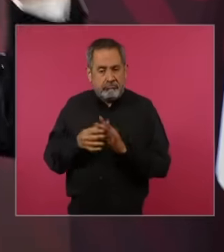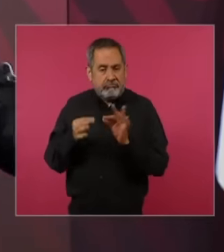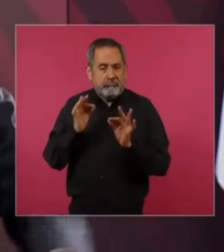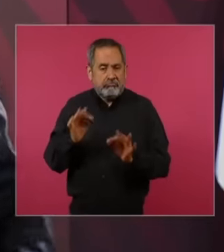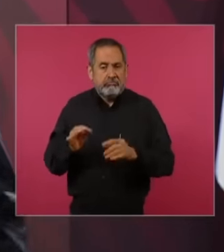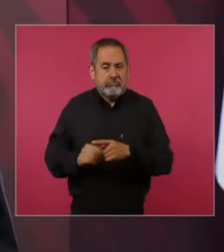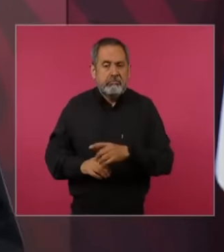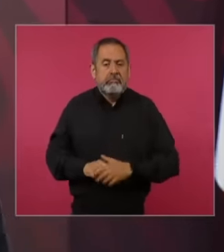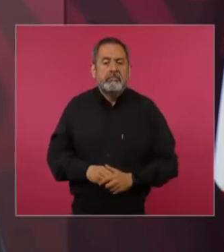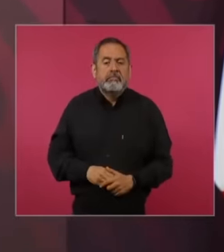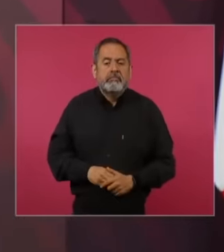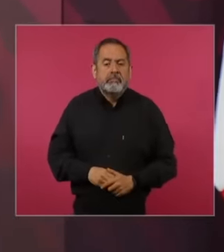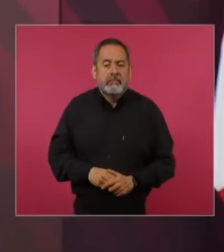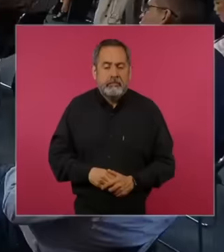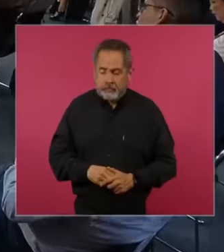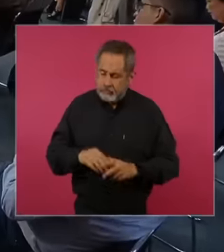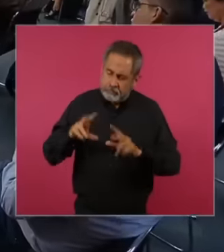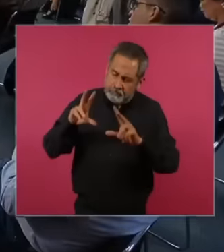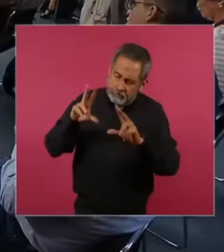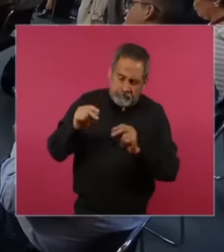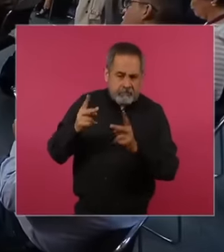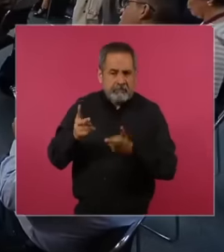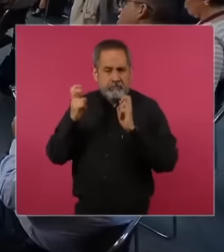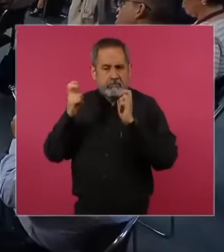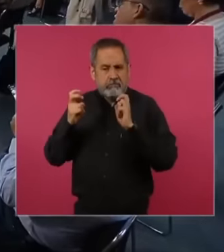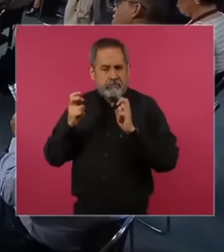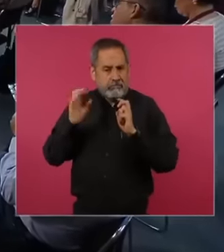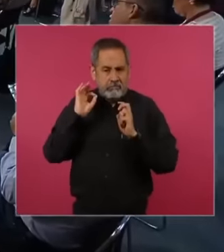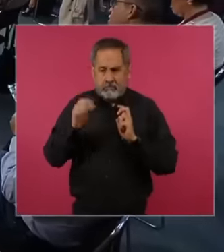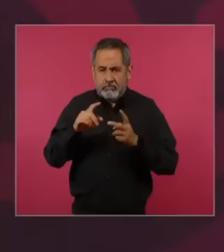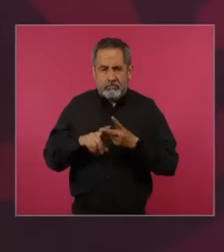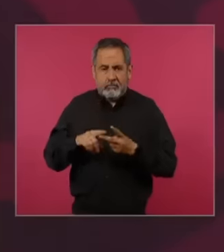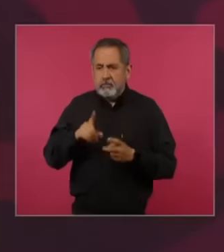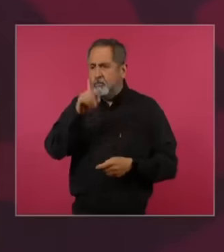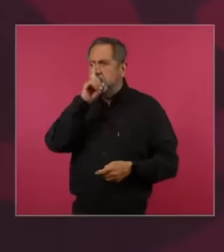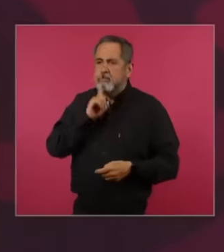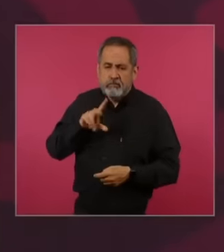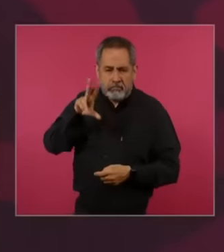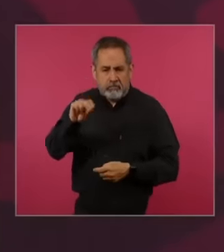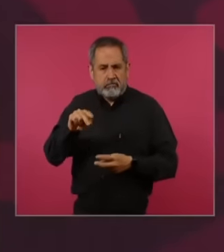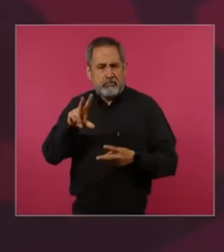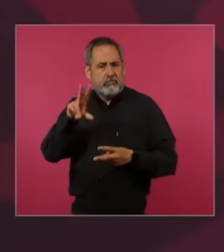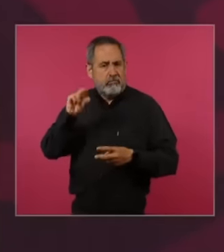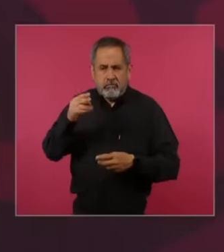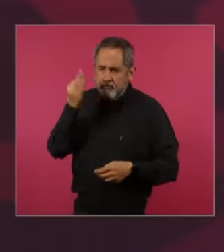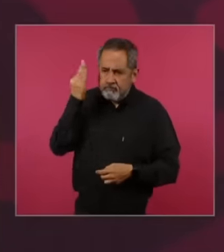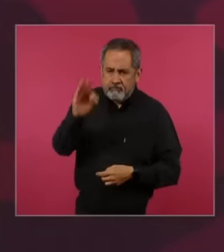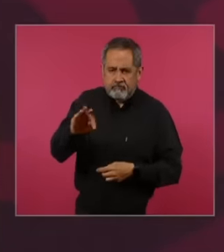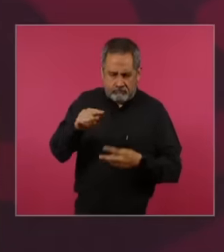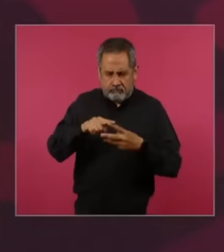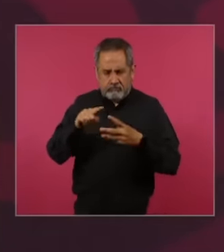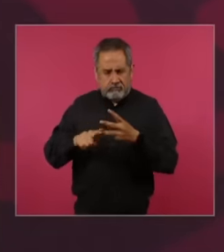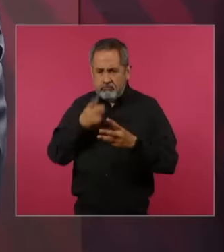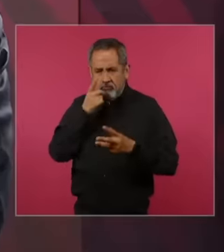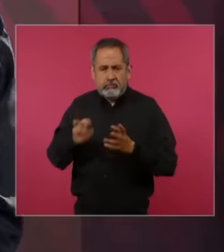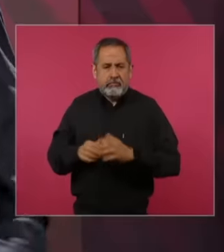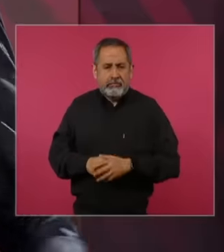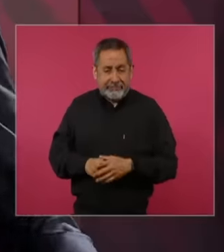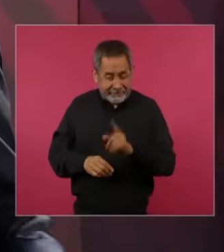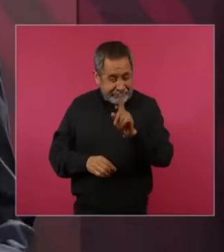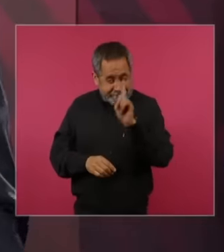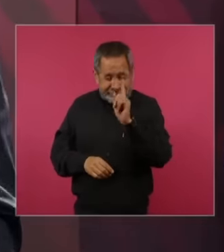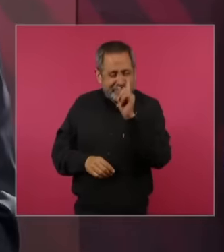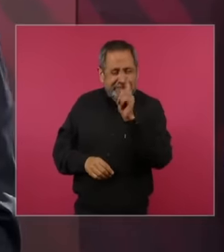el no robar, no mentir, no traicionar. Es que el no